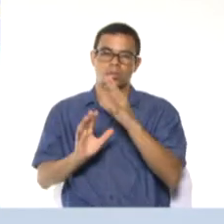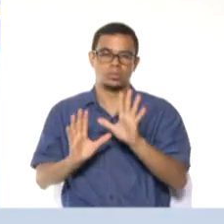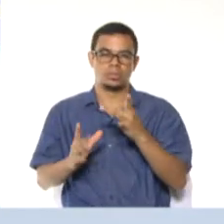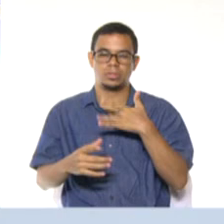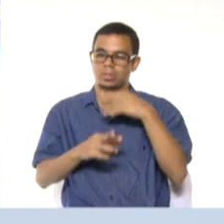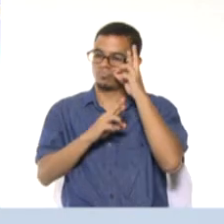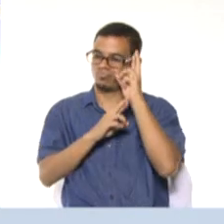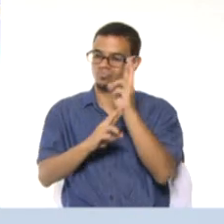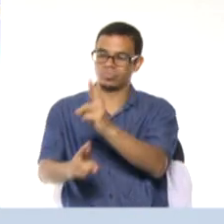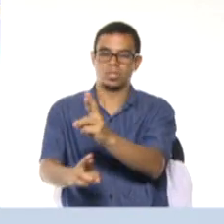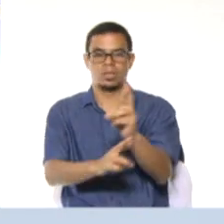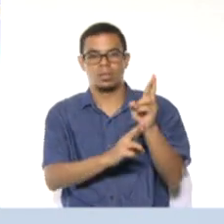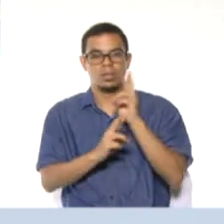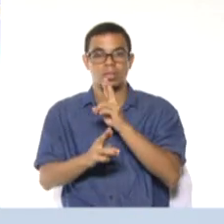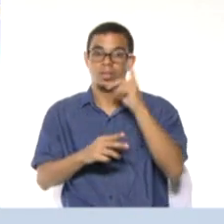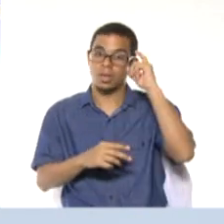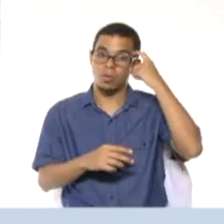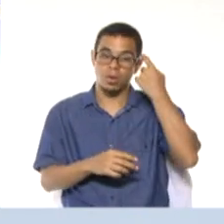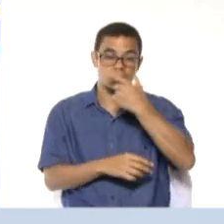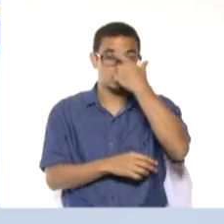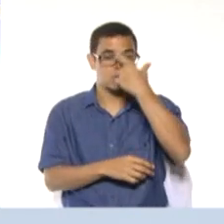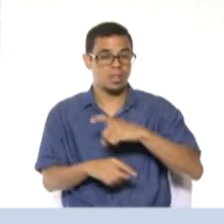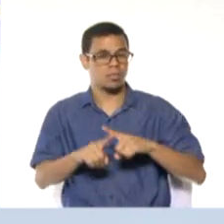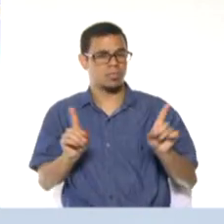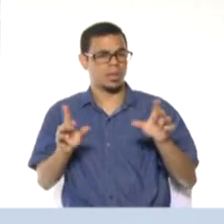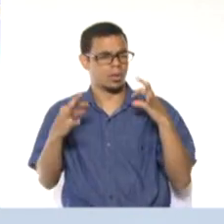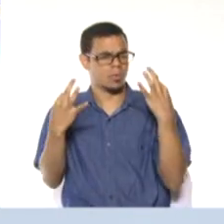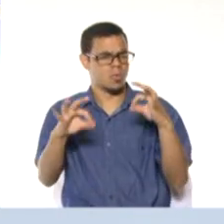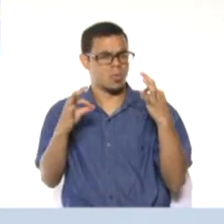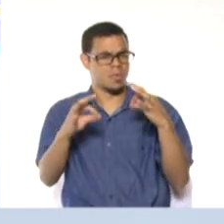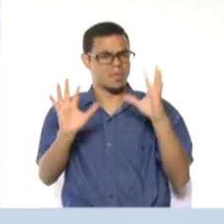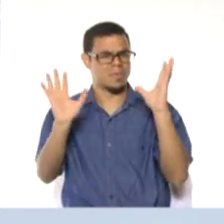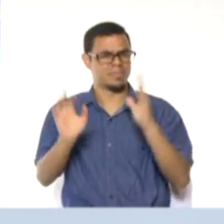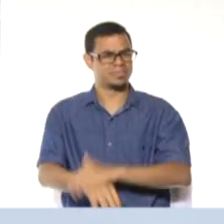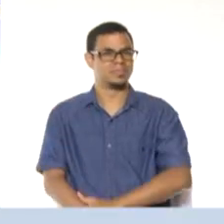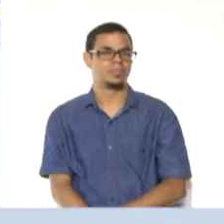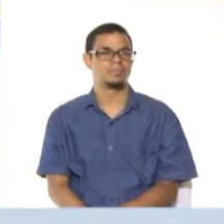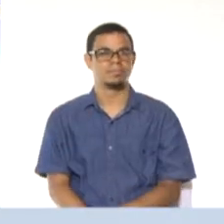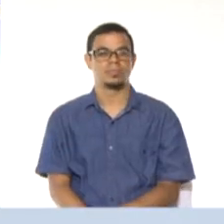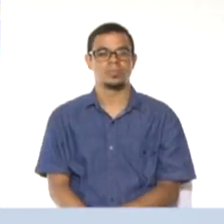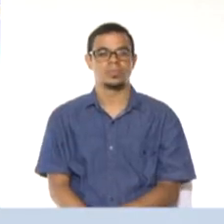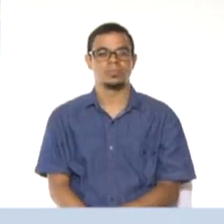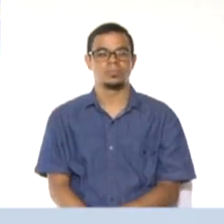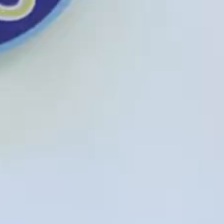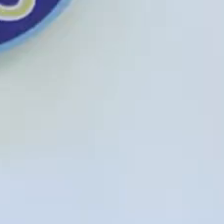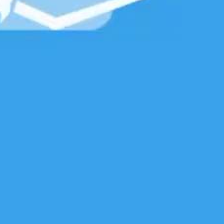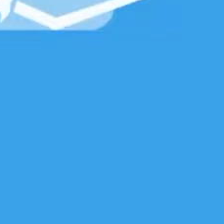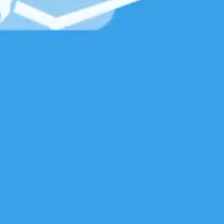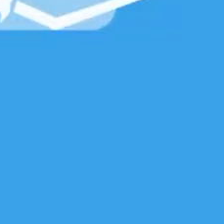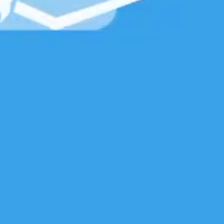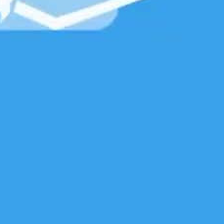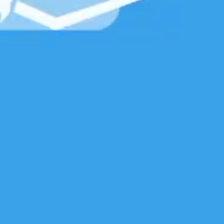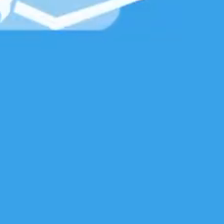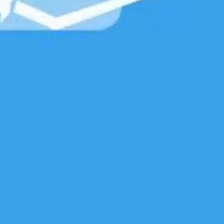debemos tratarlos como tal, siempre recordando que ser diferente es algo común.